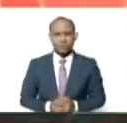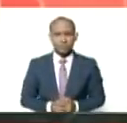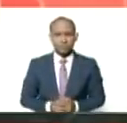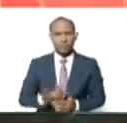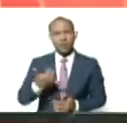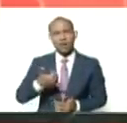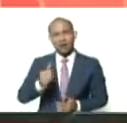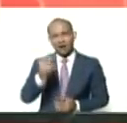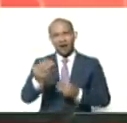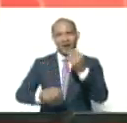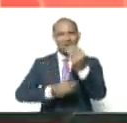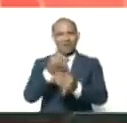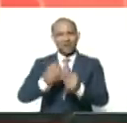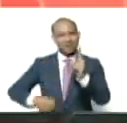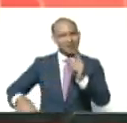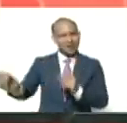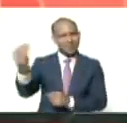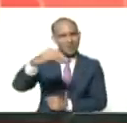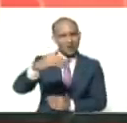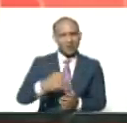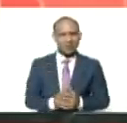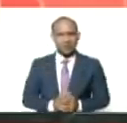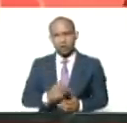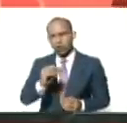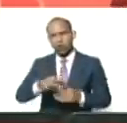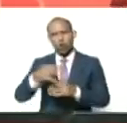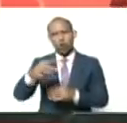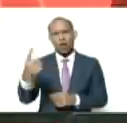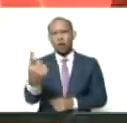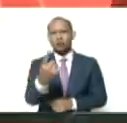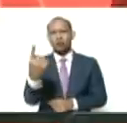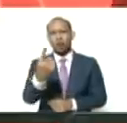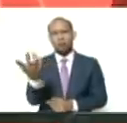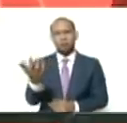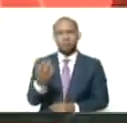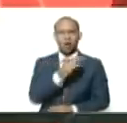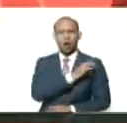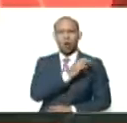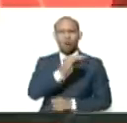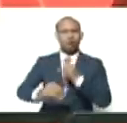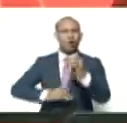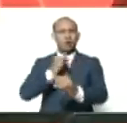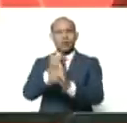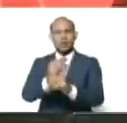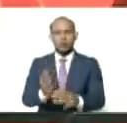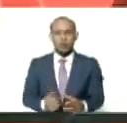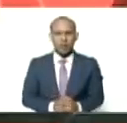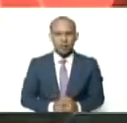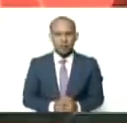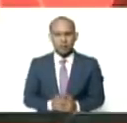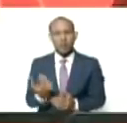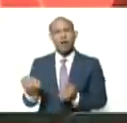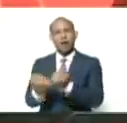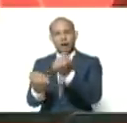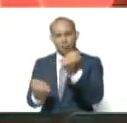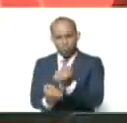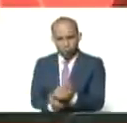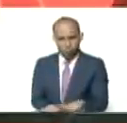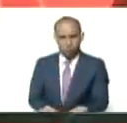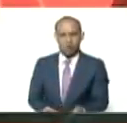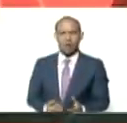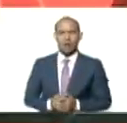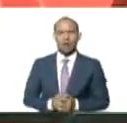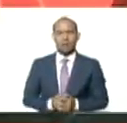Hay que hacer más. No dejemos eso solamente en la Comisión Internacional. Apoyemos al compañero